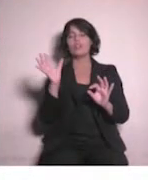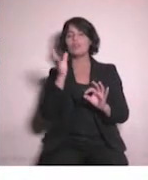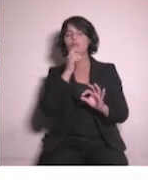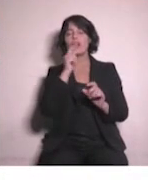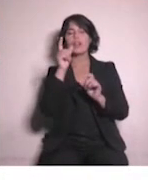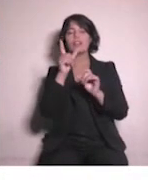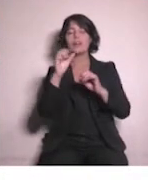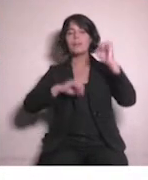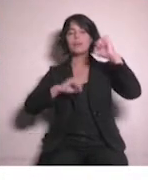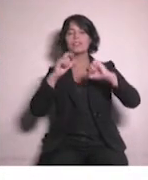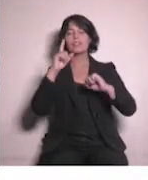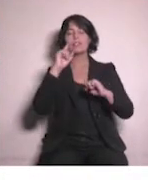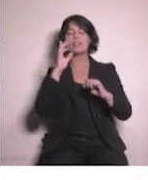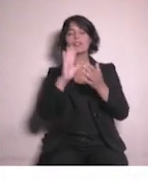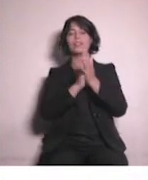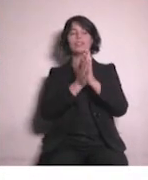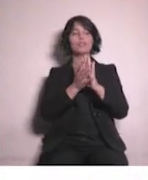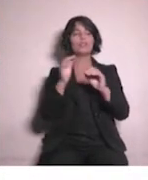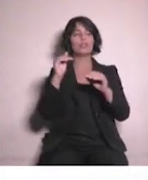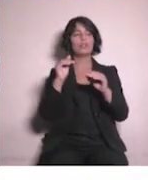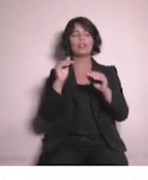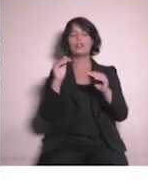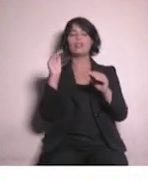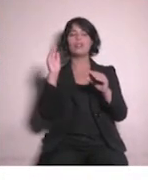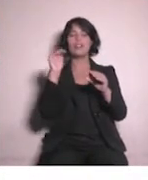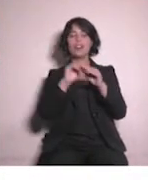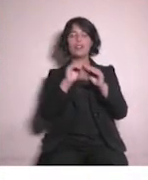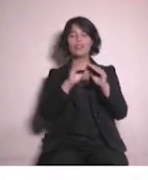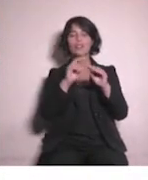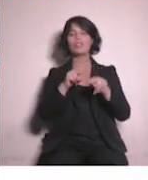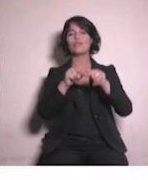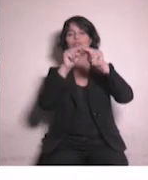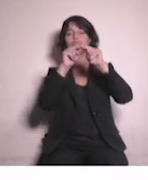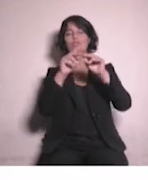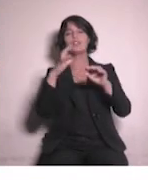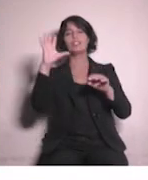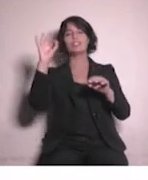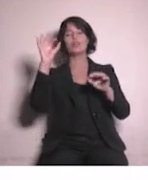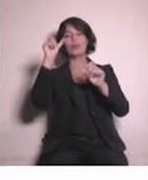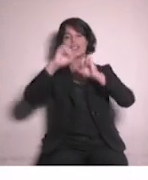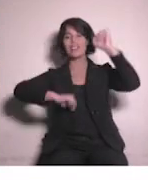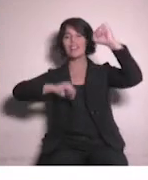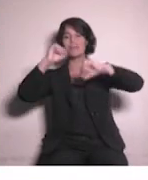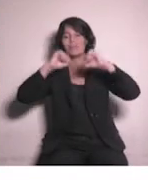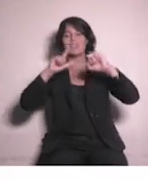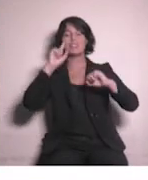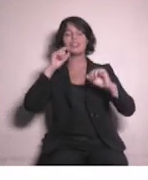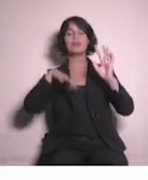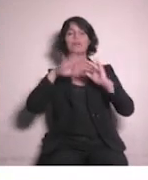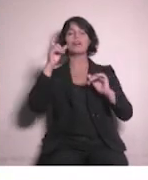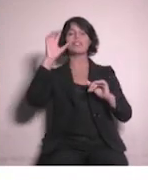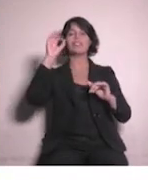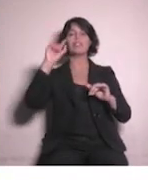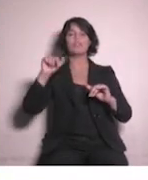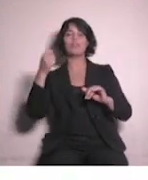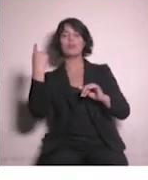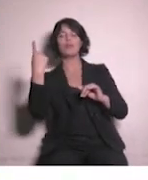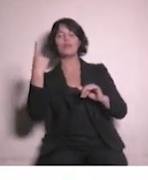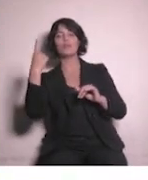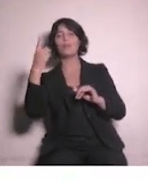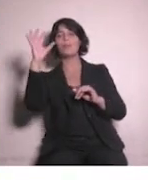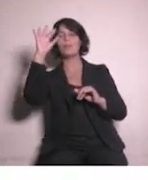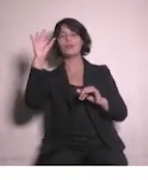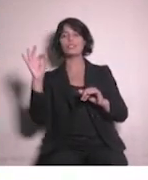fondos. Y solo 50 empresas tenemos más del 0,1% de los